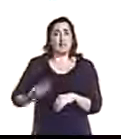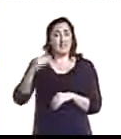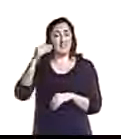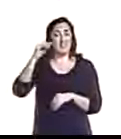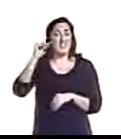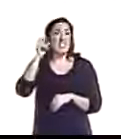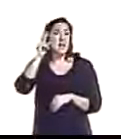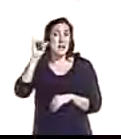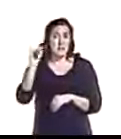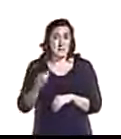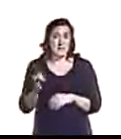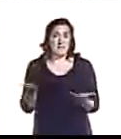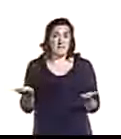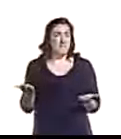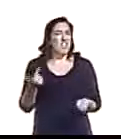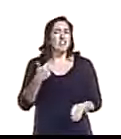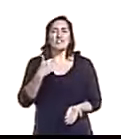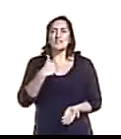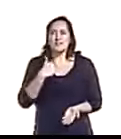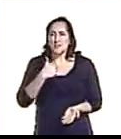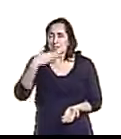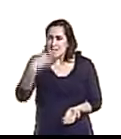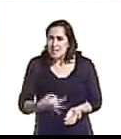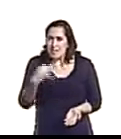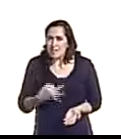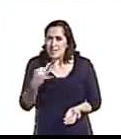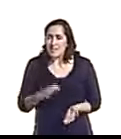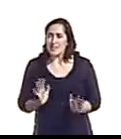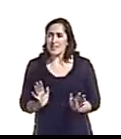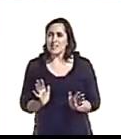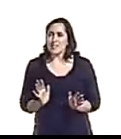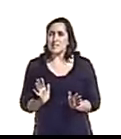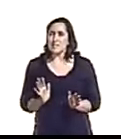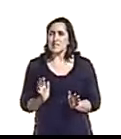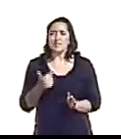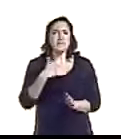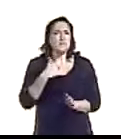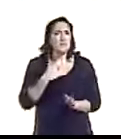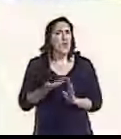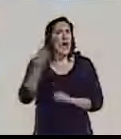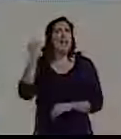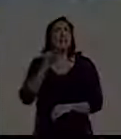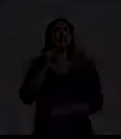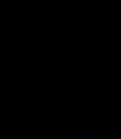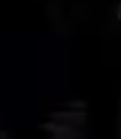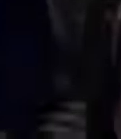La verdad, yo no había hablado del tema.